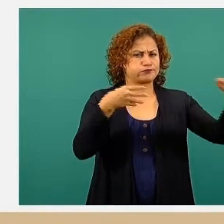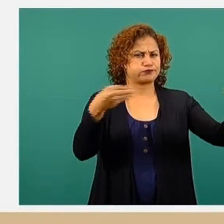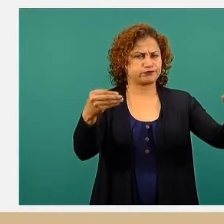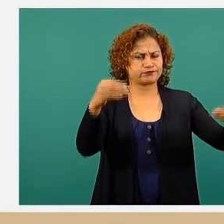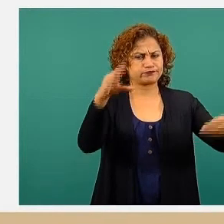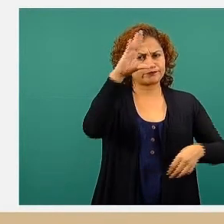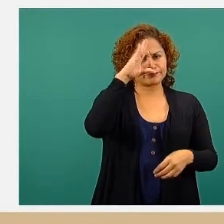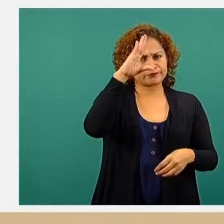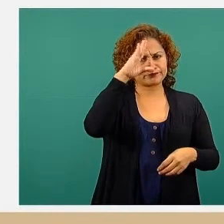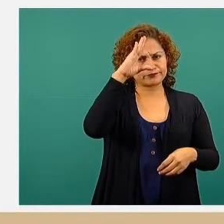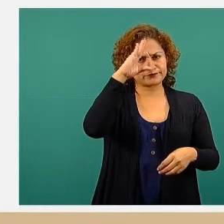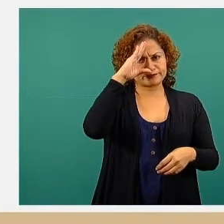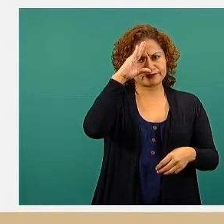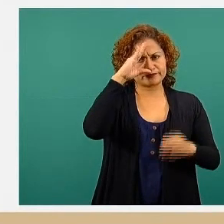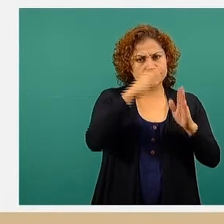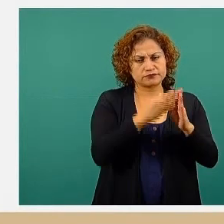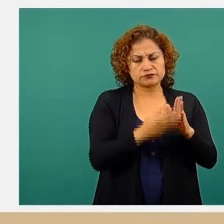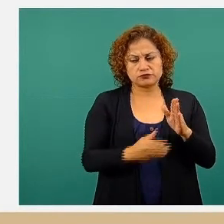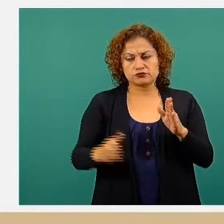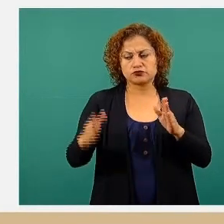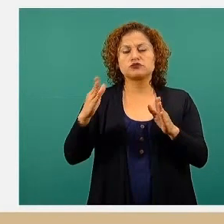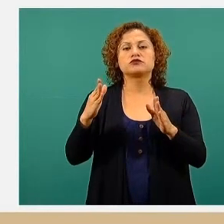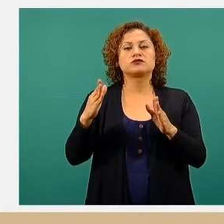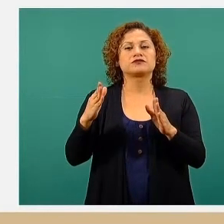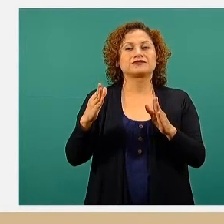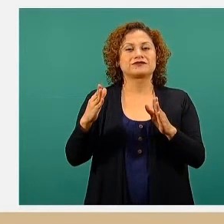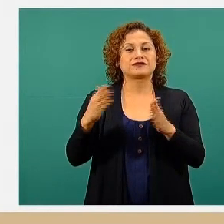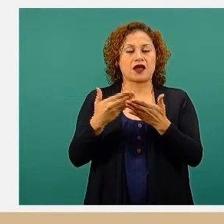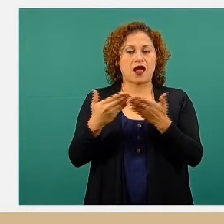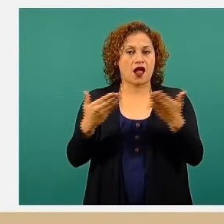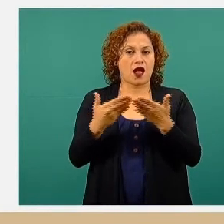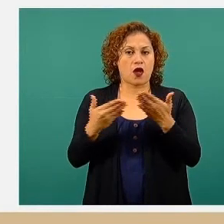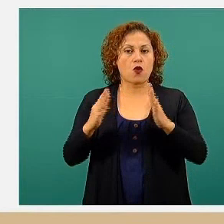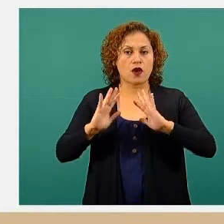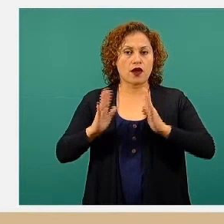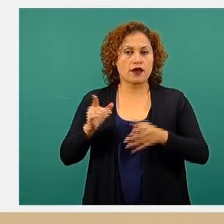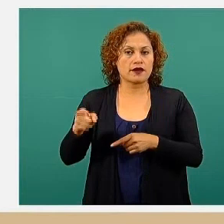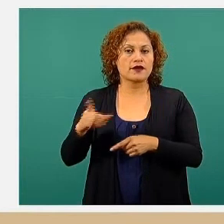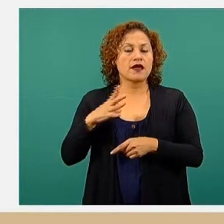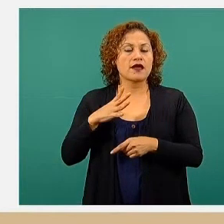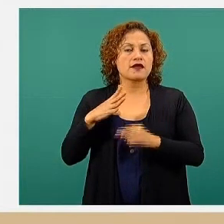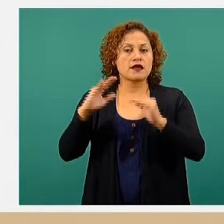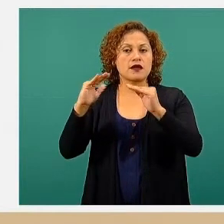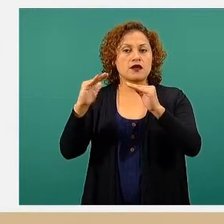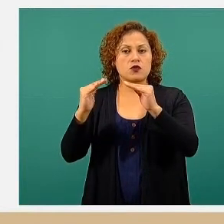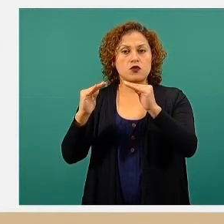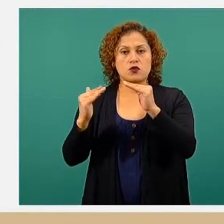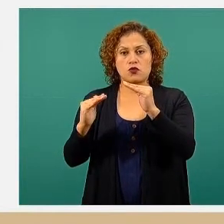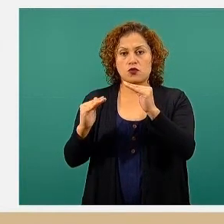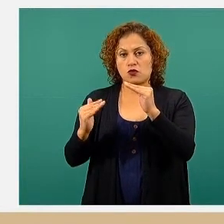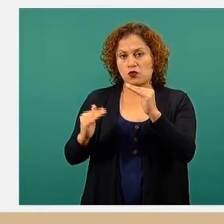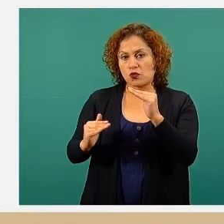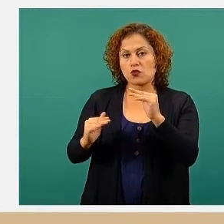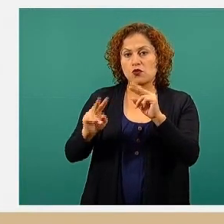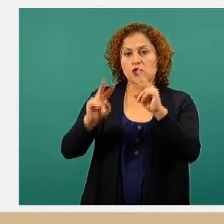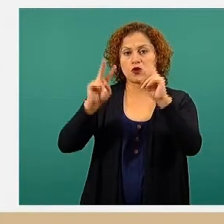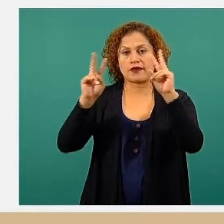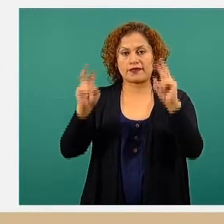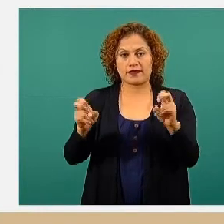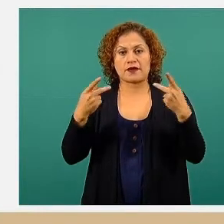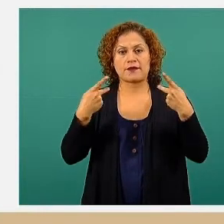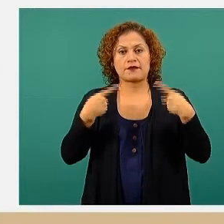de la segunda ola epidémica hasta el momento en donde estamos inclusive en niveles de hospitalización